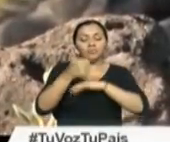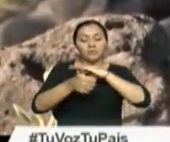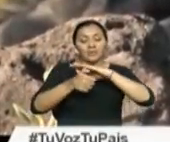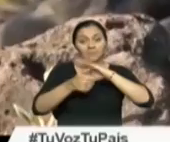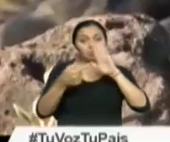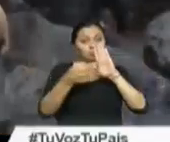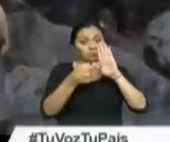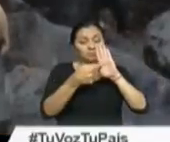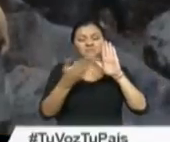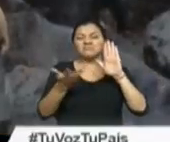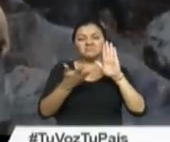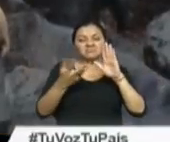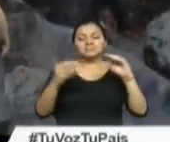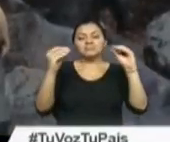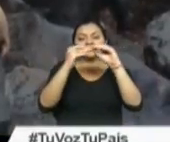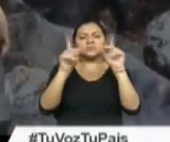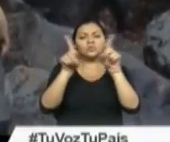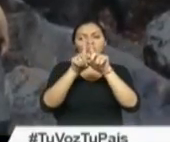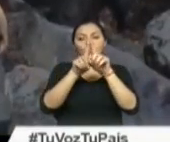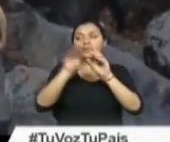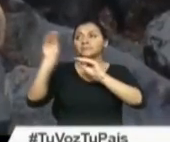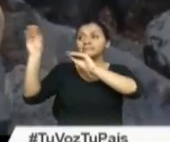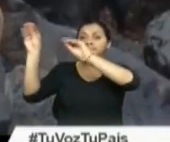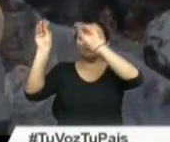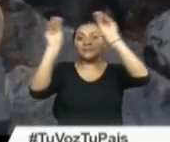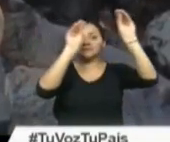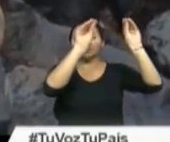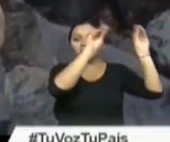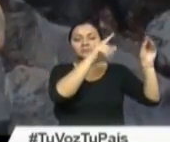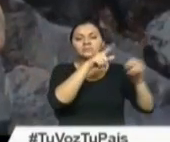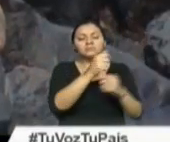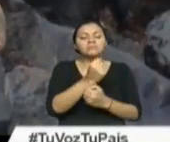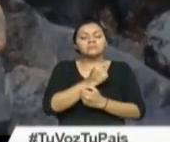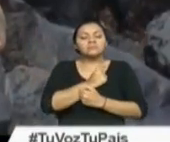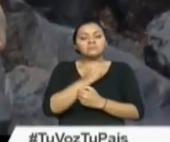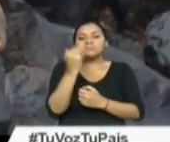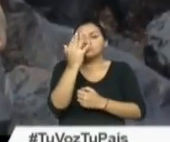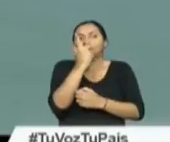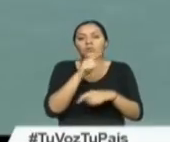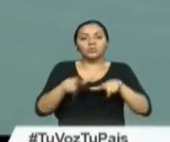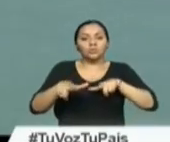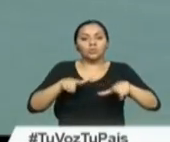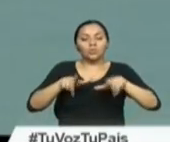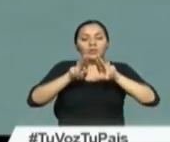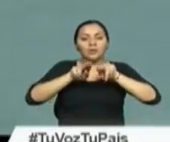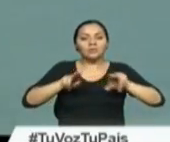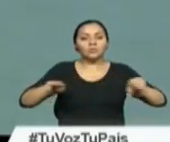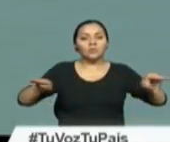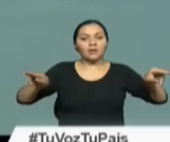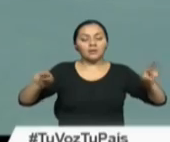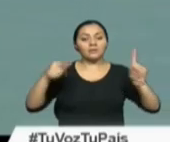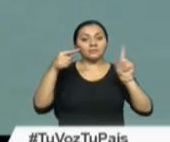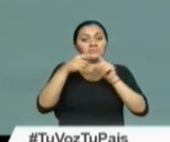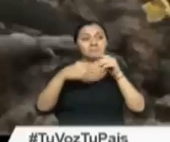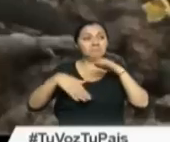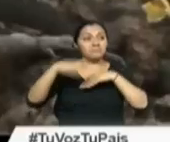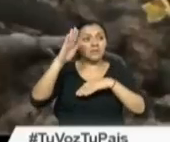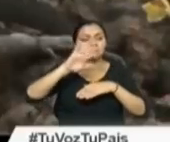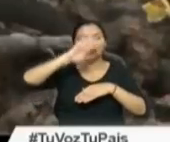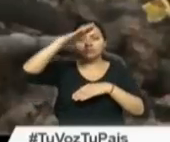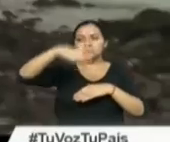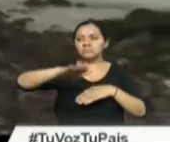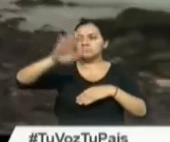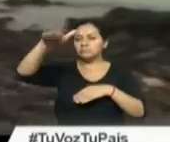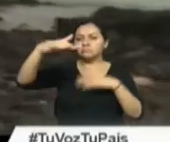archipiélago ecuatoriano y lo describe como uno de los lugares más prístinos del planeta y uno de los más inusuales. Su paisaje